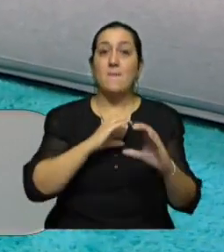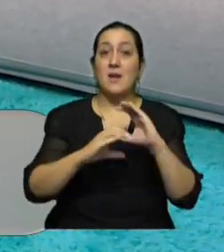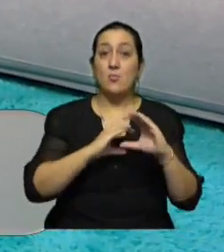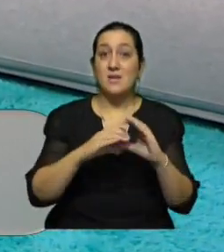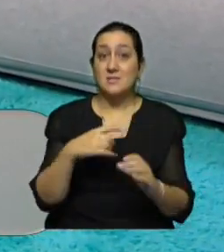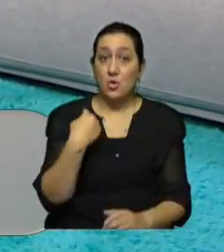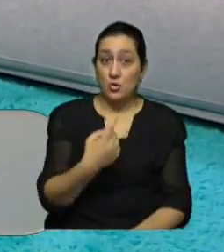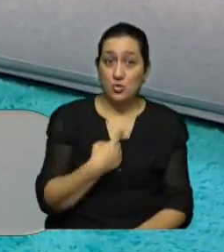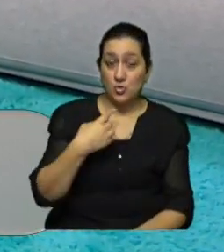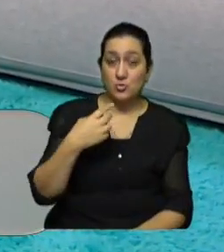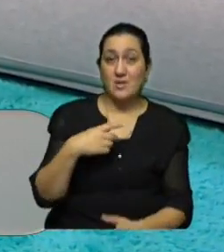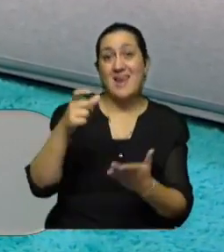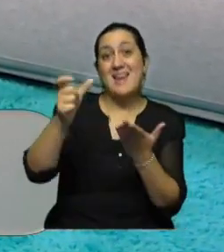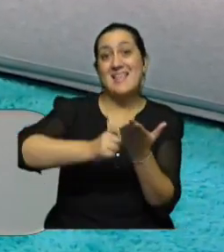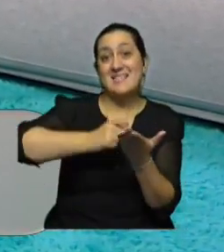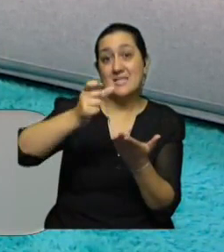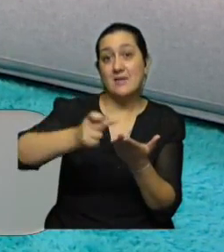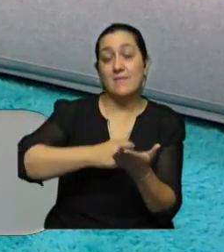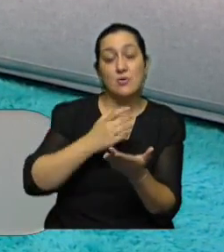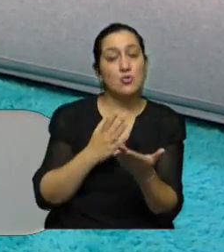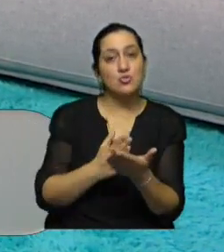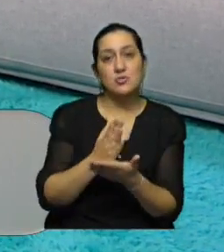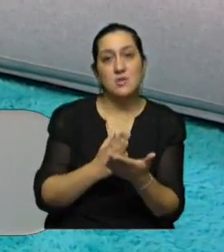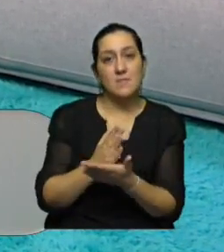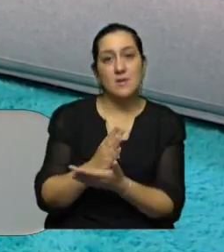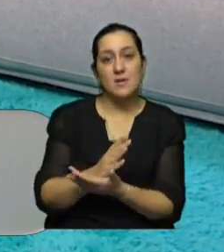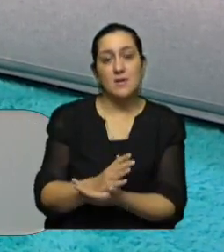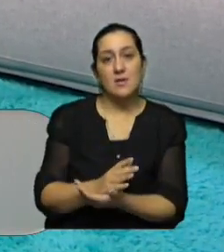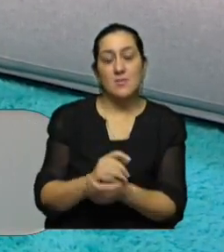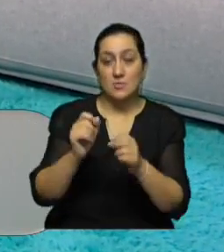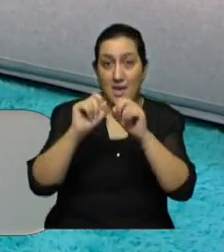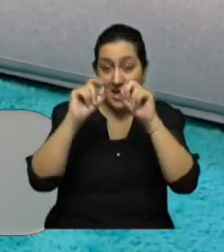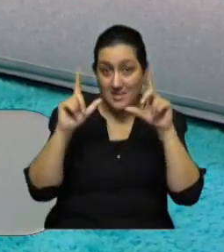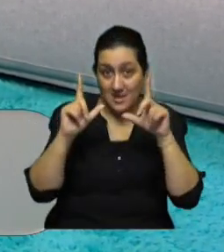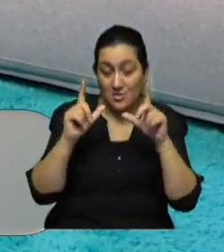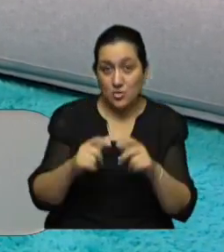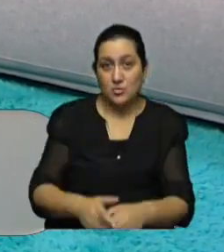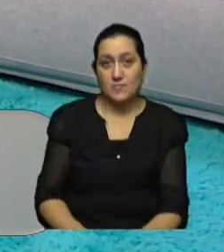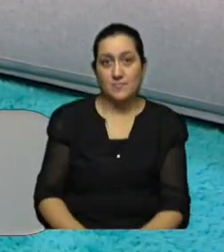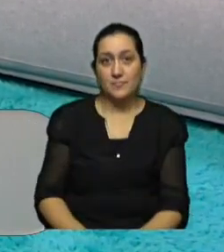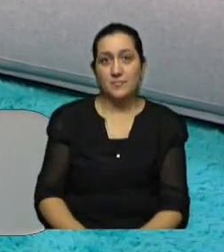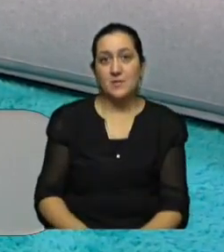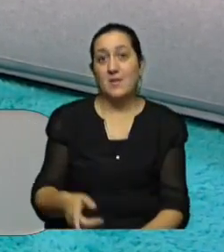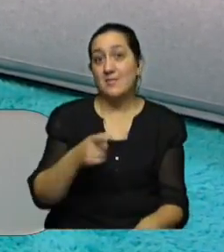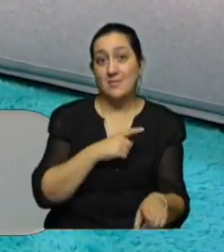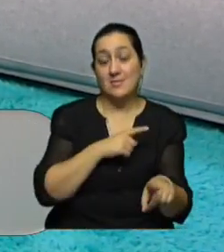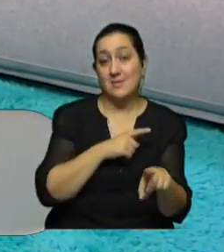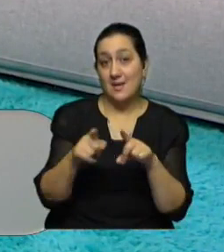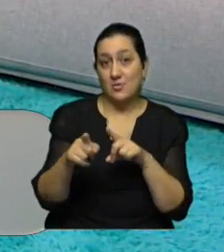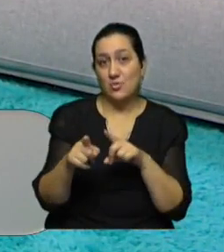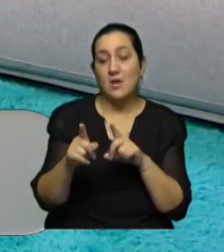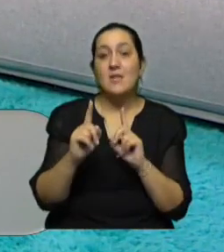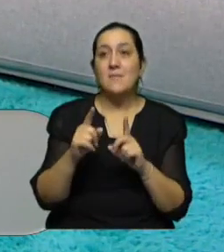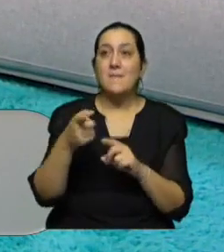nosotros, la página de Instagram, nosotros estamos permanentemente atentos. Y bueno, es como lo más directo. Sí, se acercan